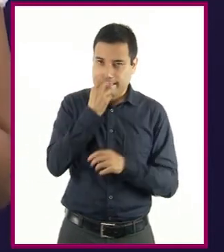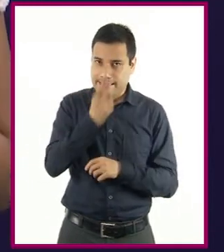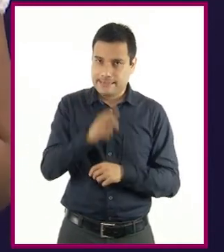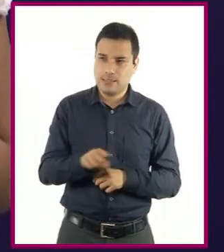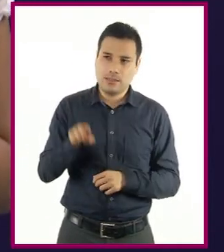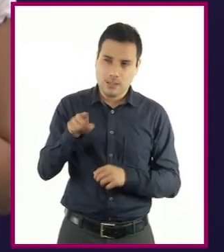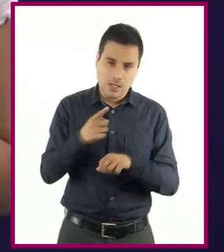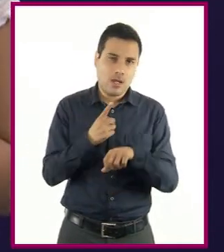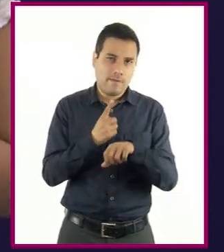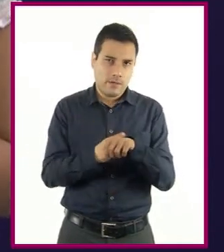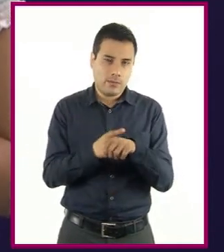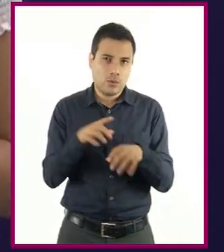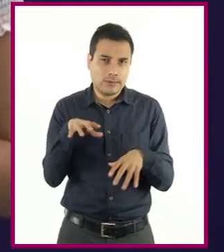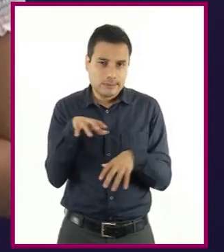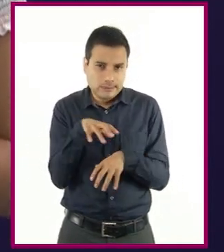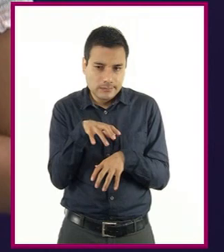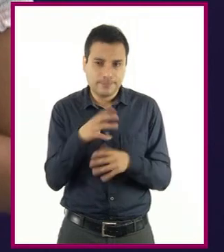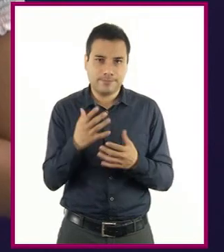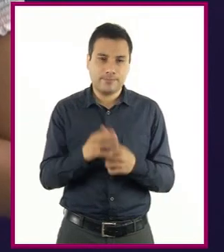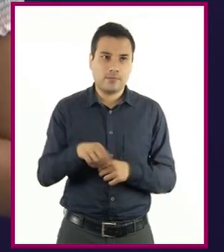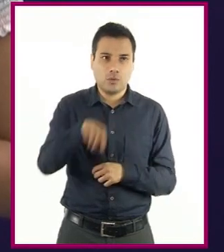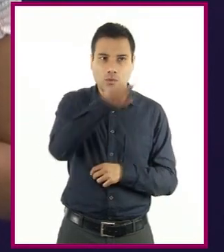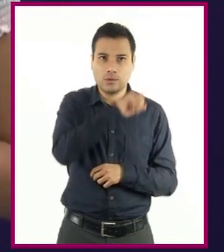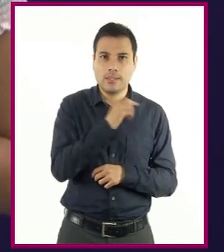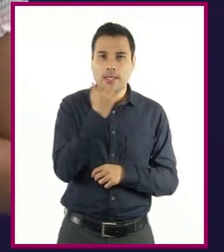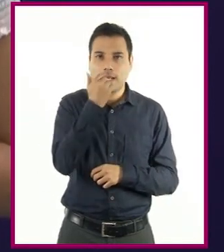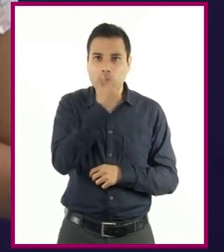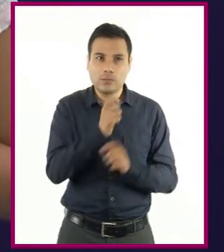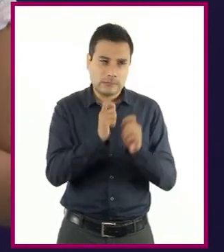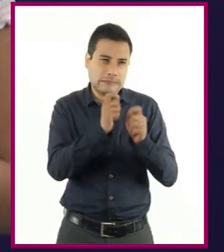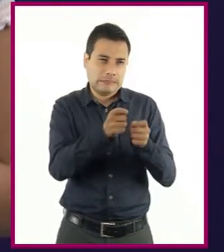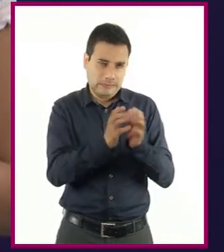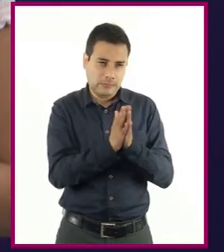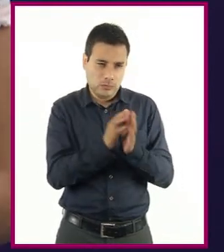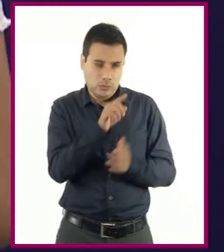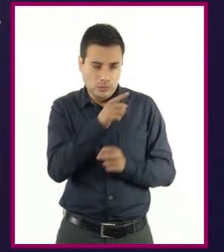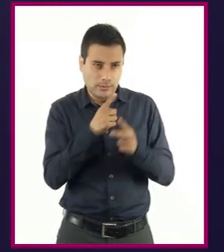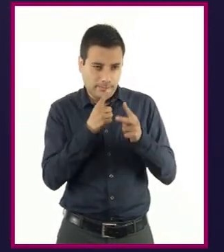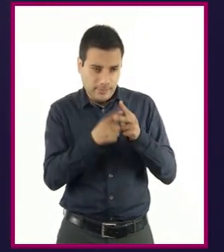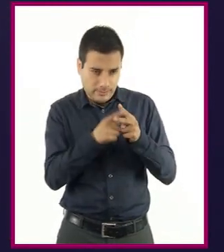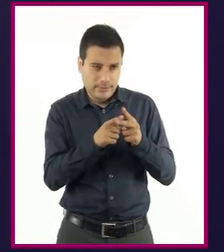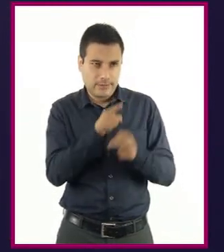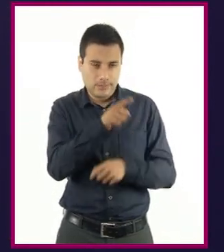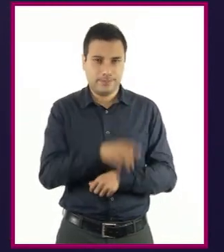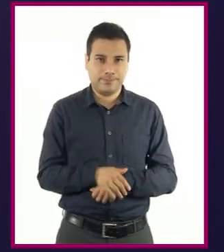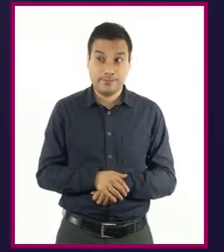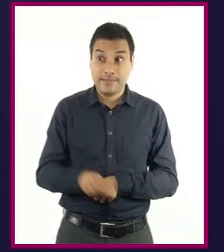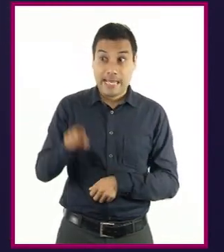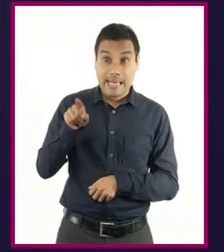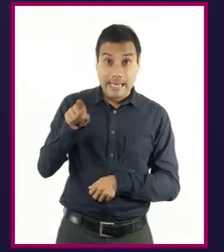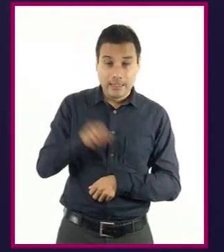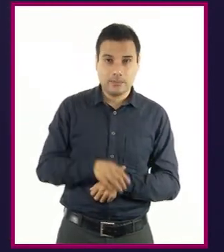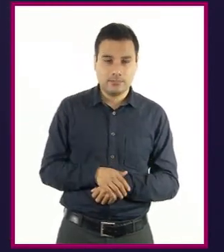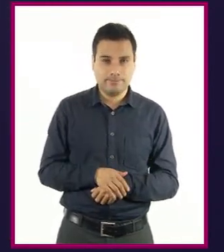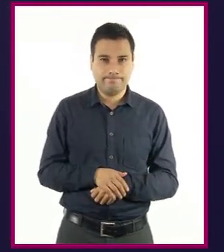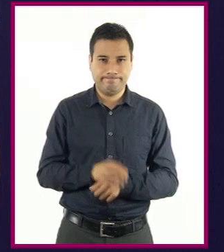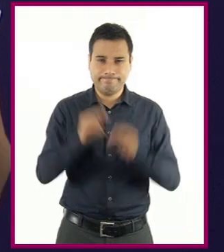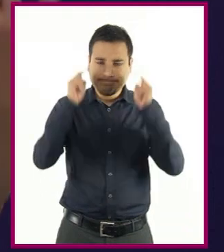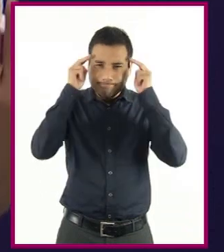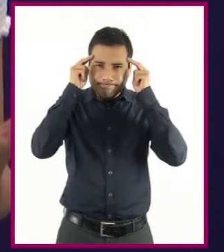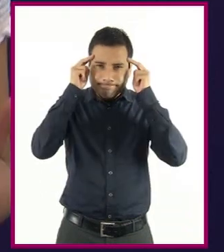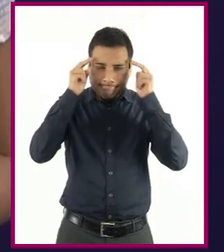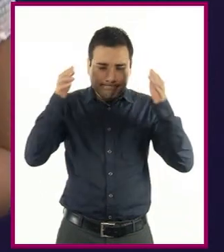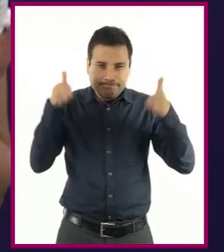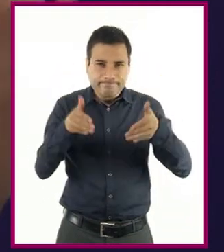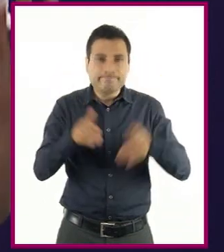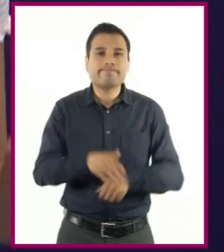físicas, relegaba a sus estudiantes el desarrollo de fórmulas matemáticas mientras el científico se concentraba en